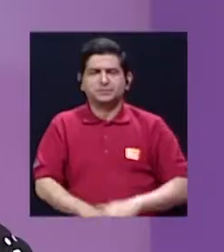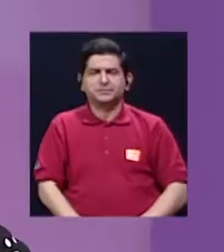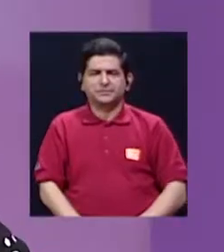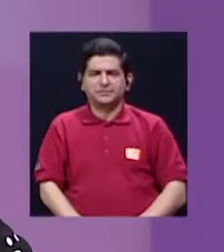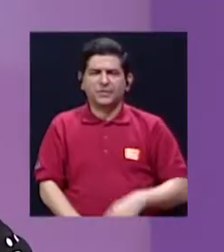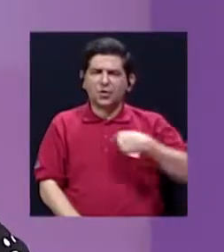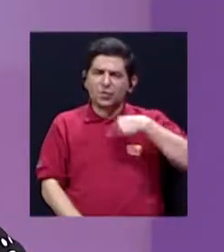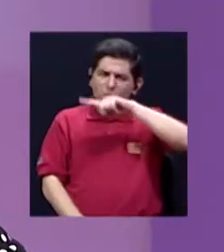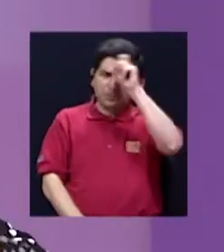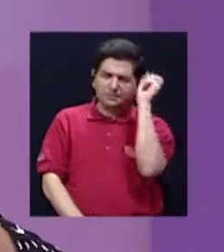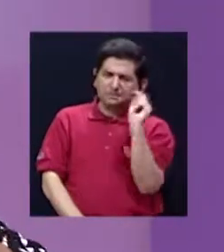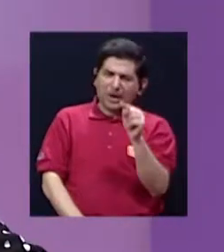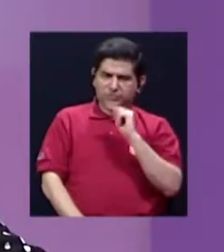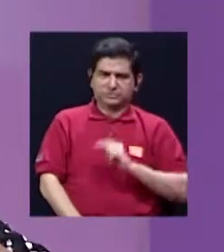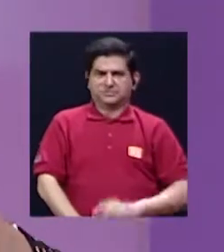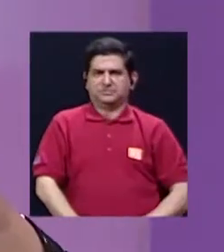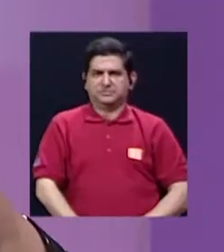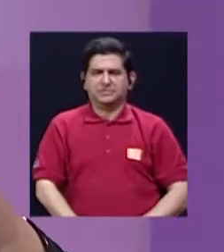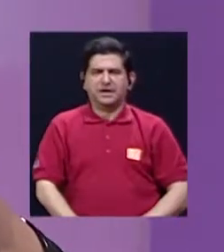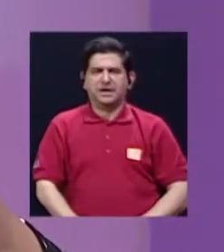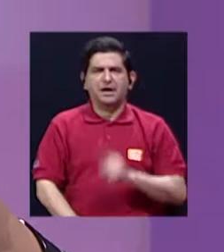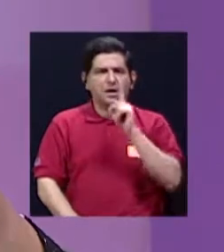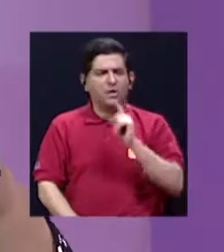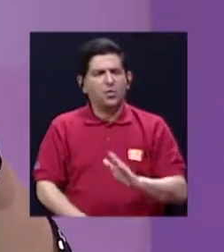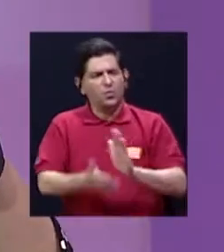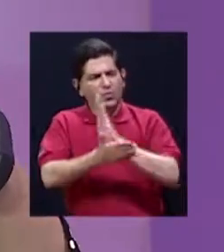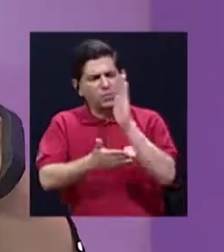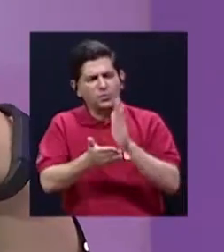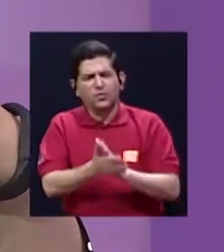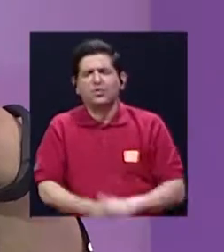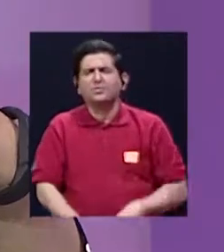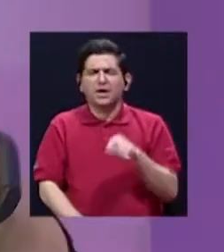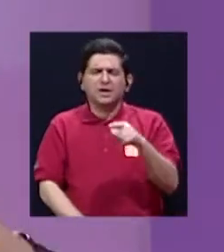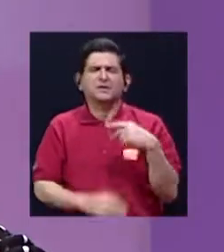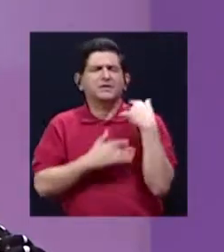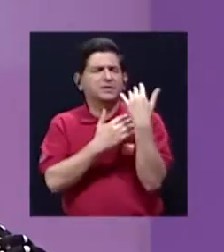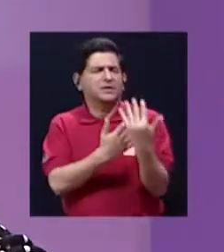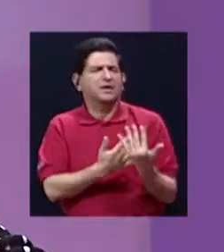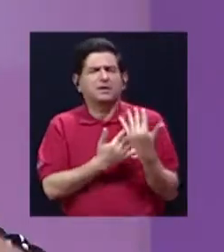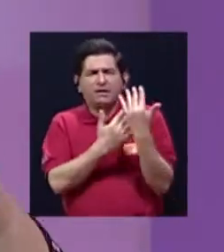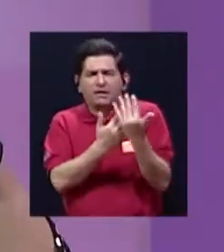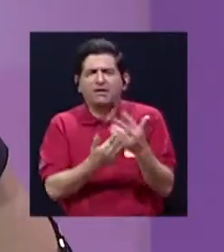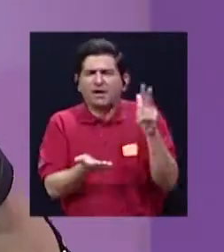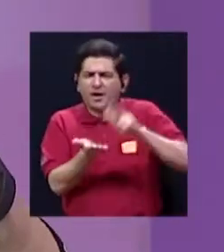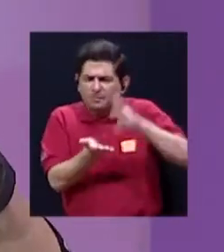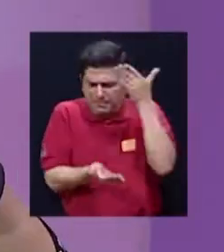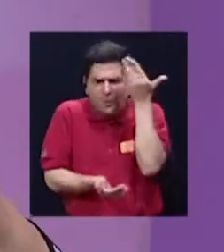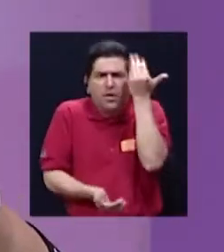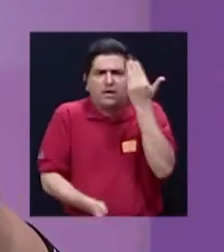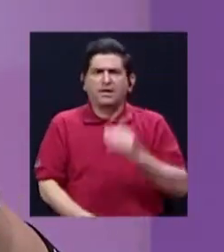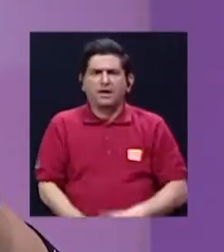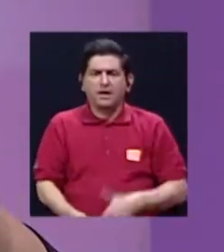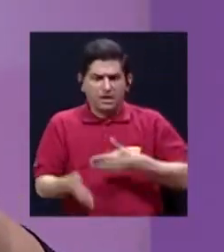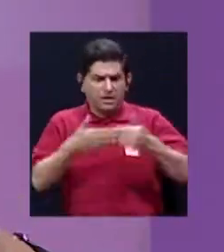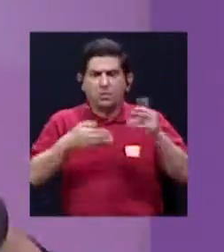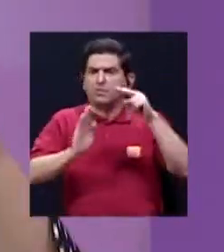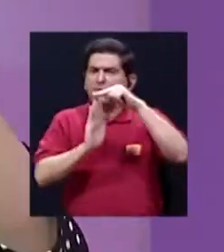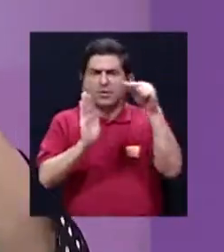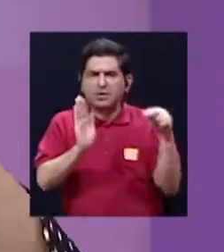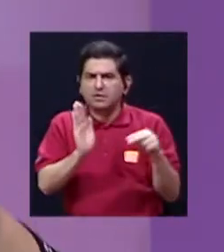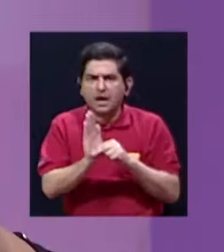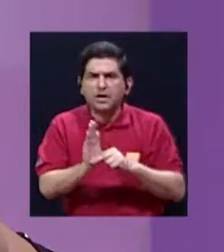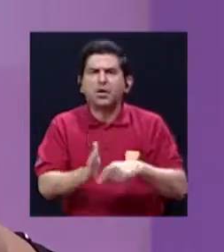una se pregunta, ¿por qué un protocolo ha durado tanto en ser aprobado, a pesar de que la normativa